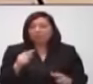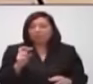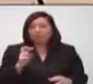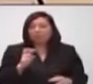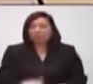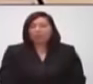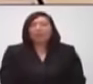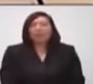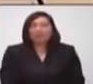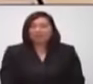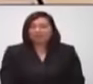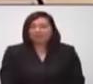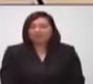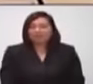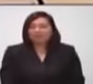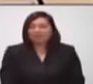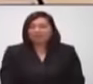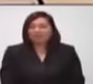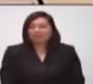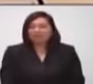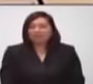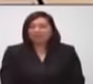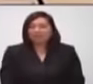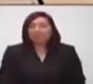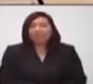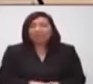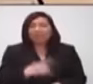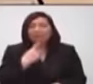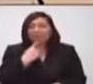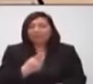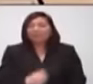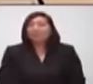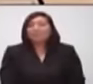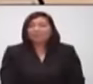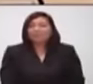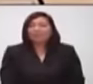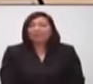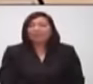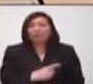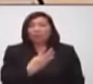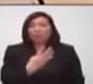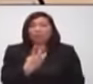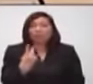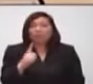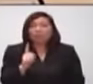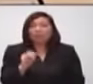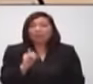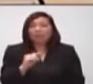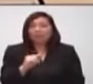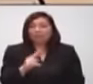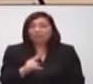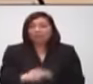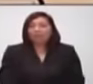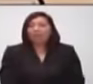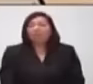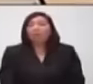$160 millones. Entonces, la gestión anterior le reconoce estos 142 millones más IGB a través